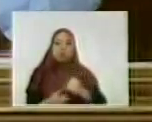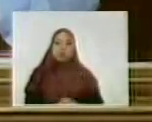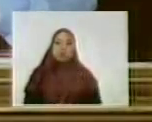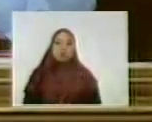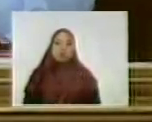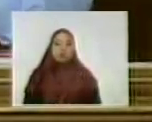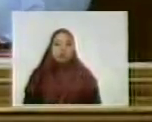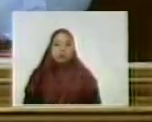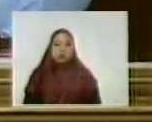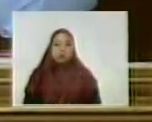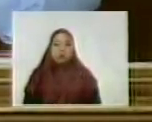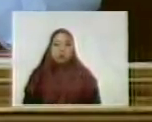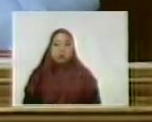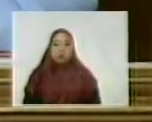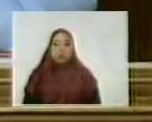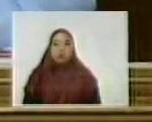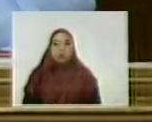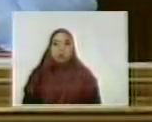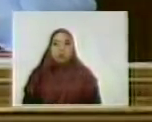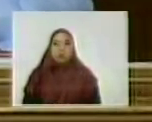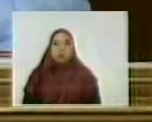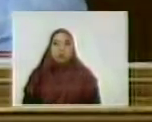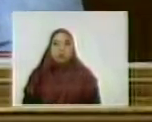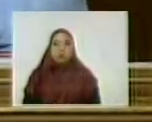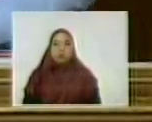¿Ah? Compañero